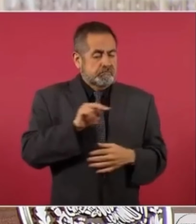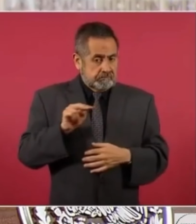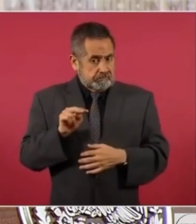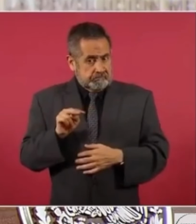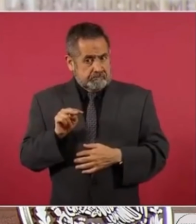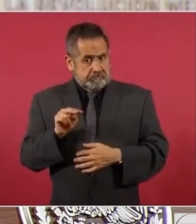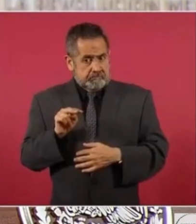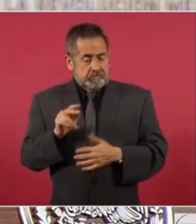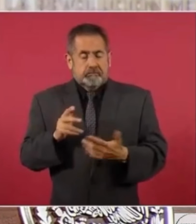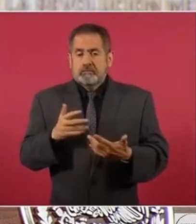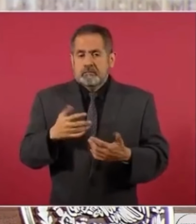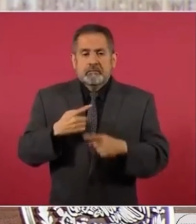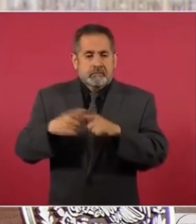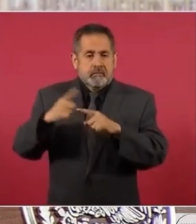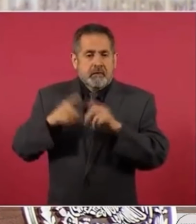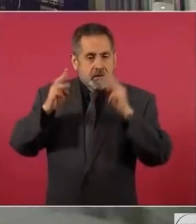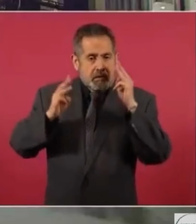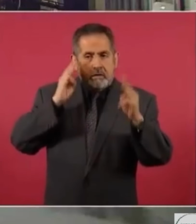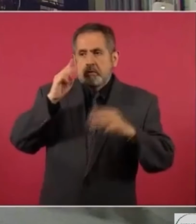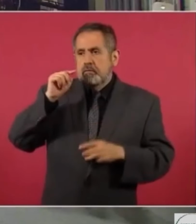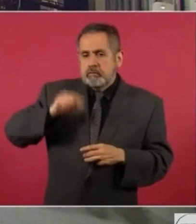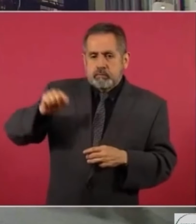en museos,